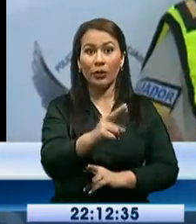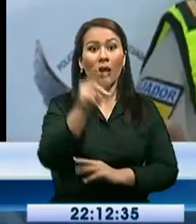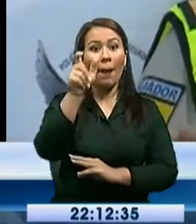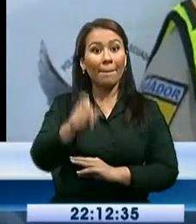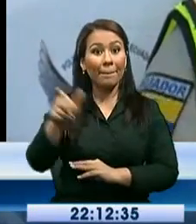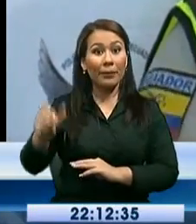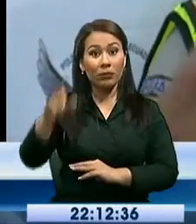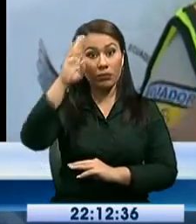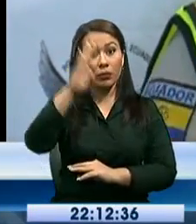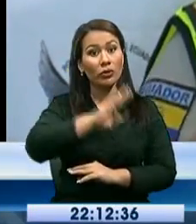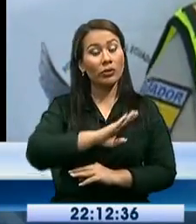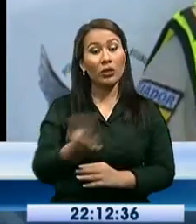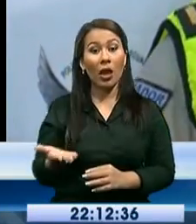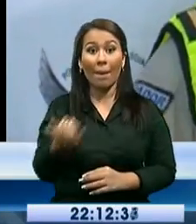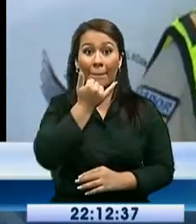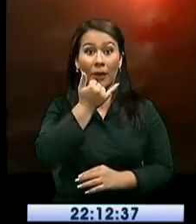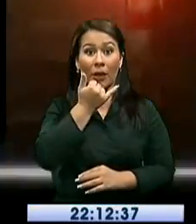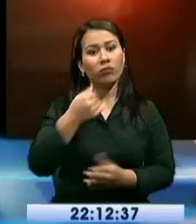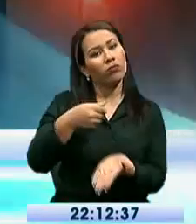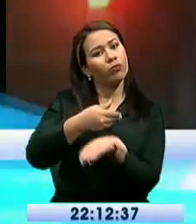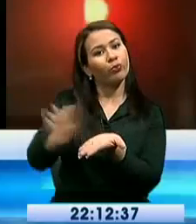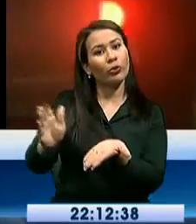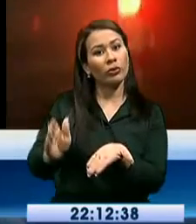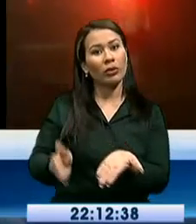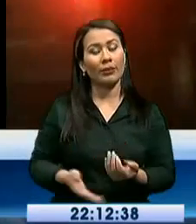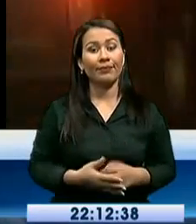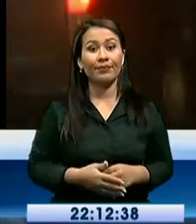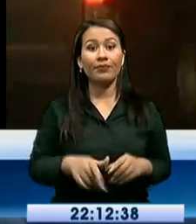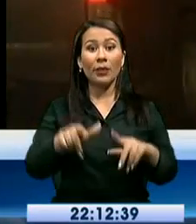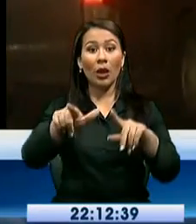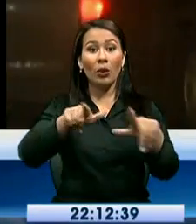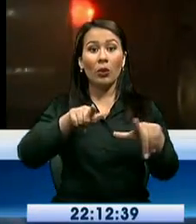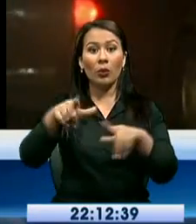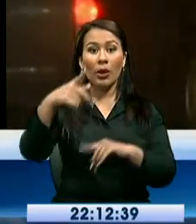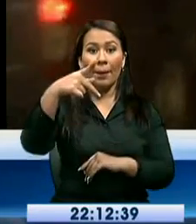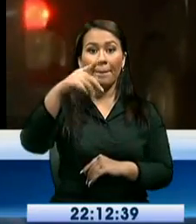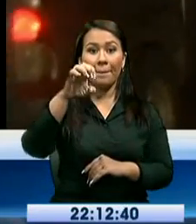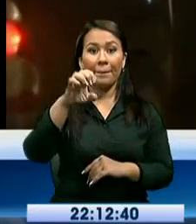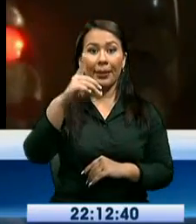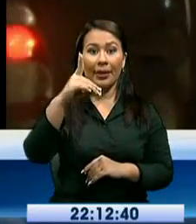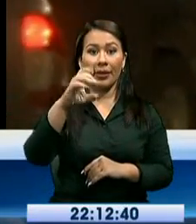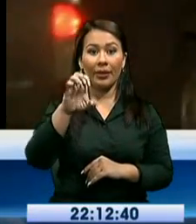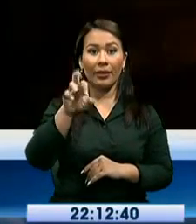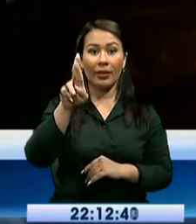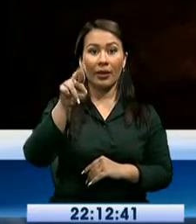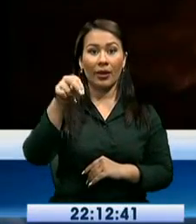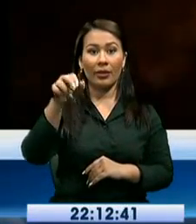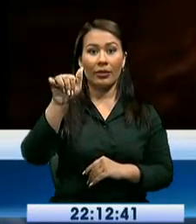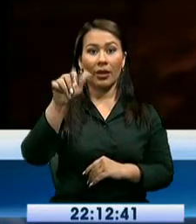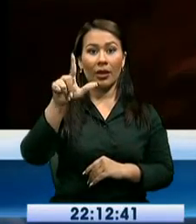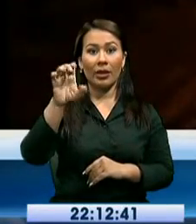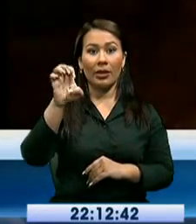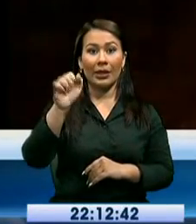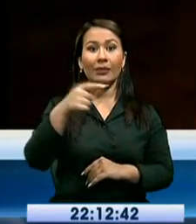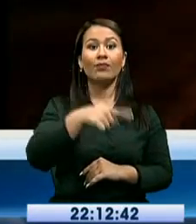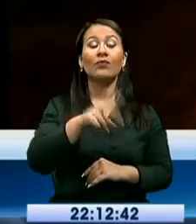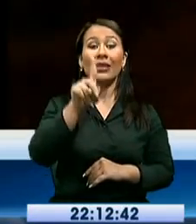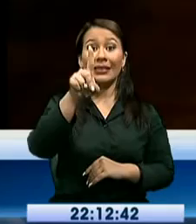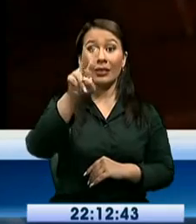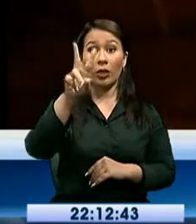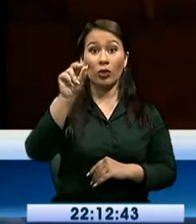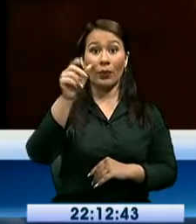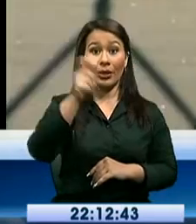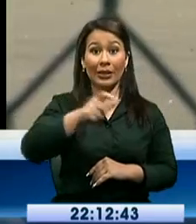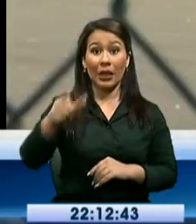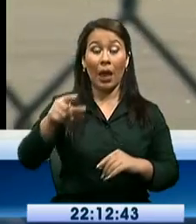es transparente y que nos estamos autodepurando. Mientras que en el cantón Pedernales, al norte de Manabí, otros 120 policías son evaluados con